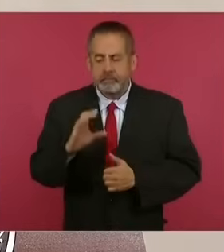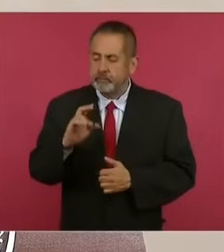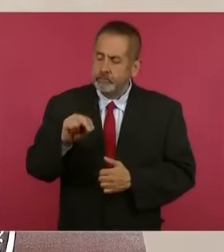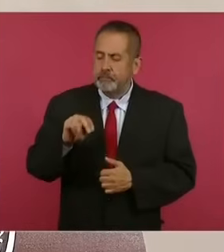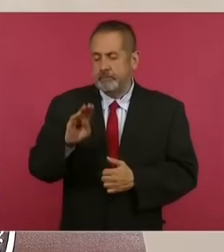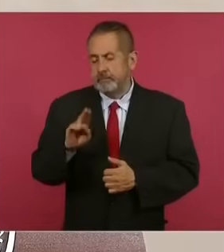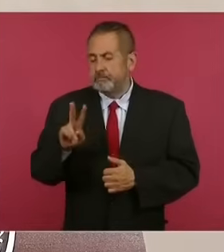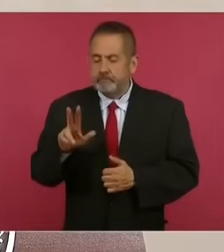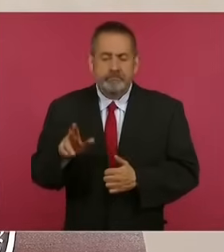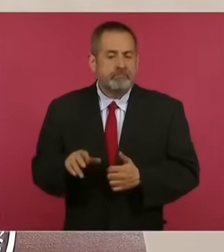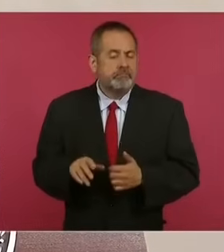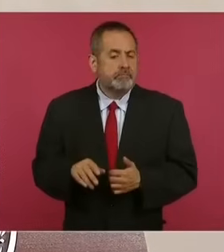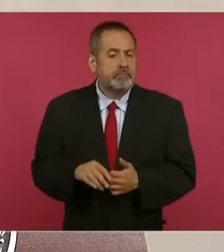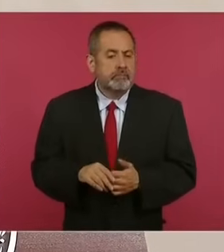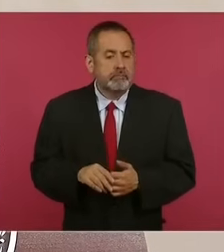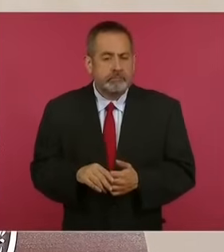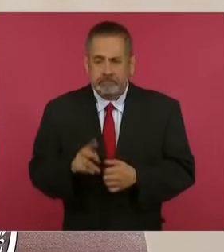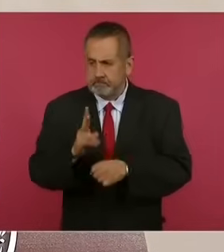Invitamos y